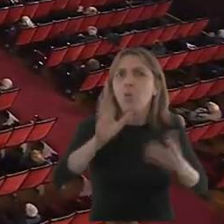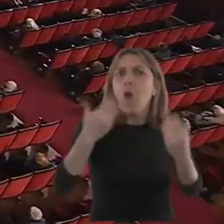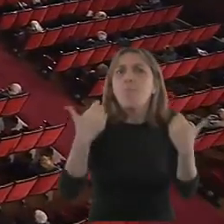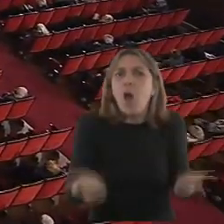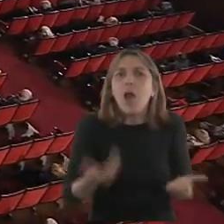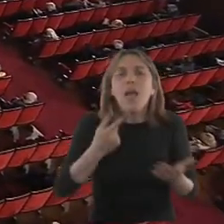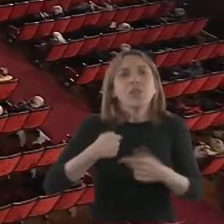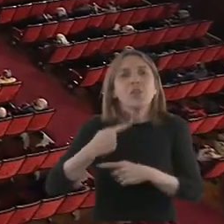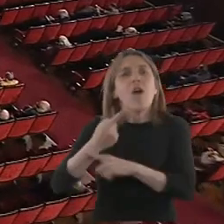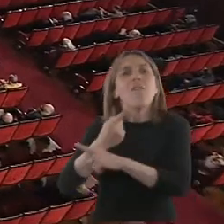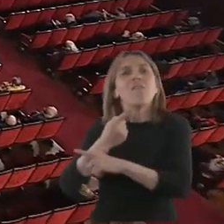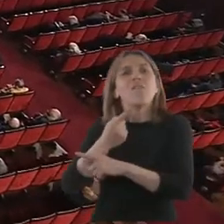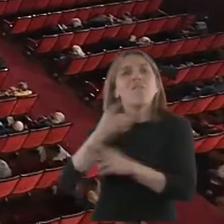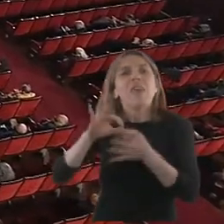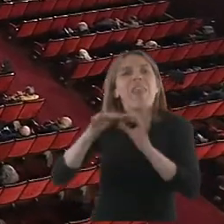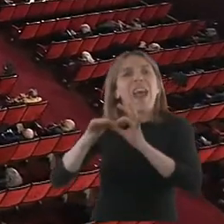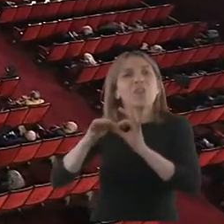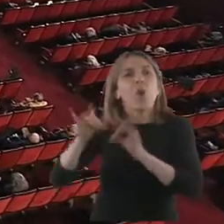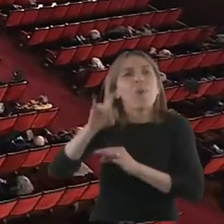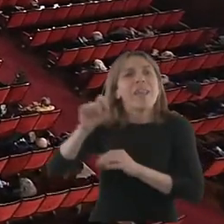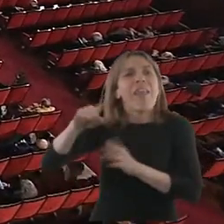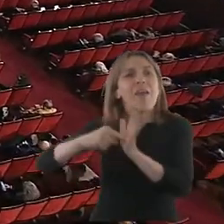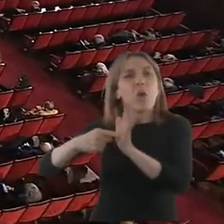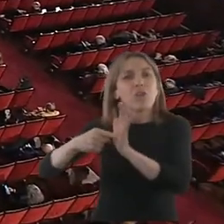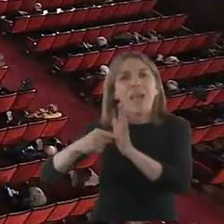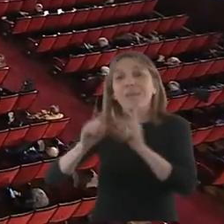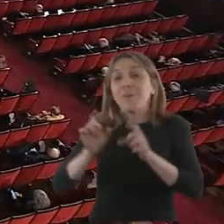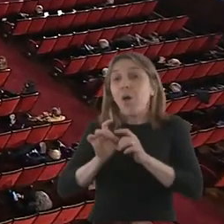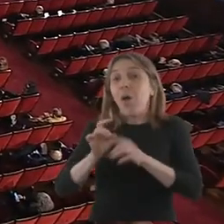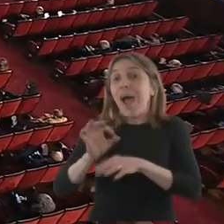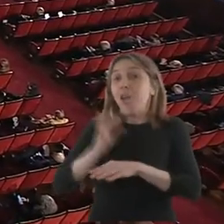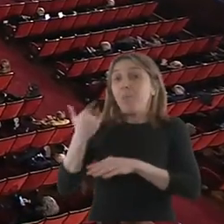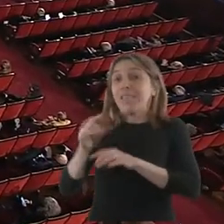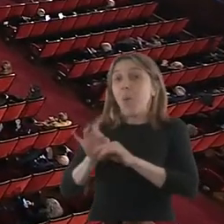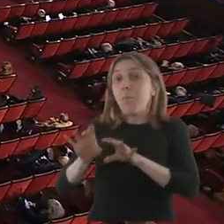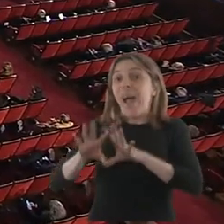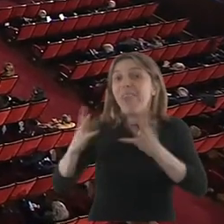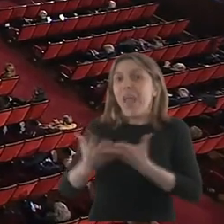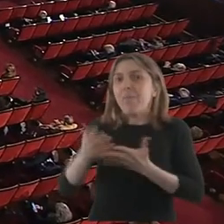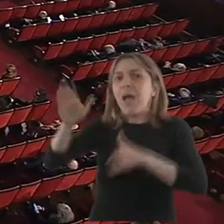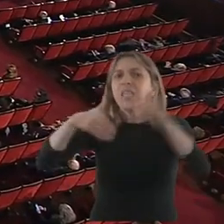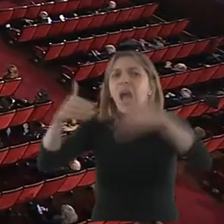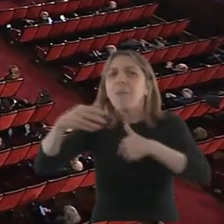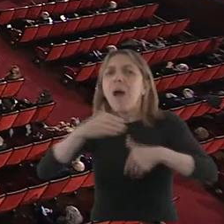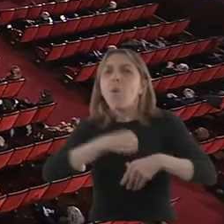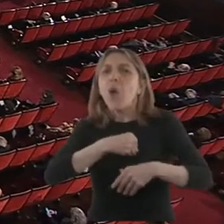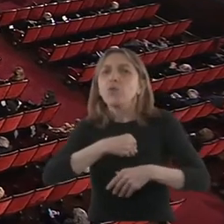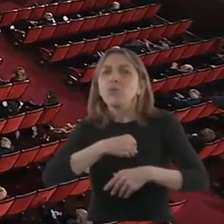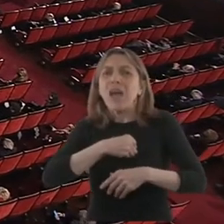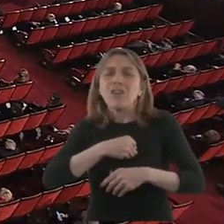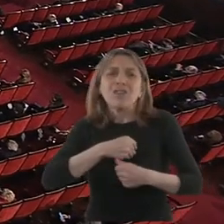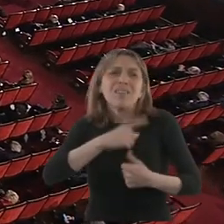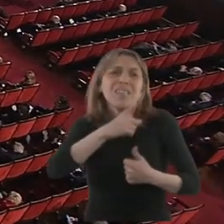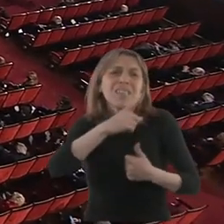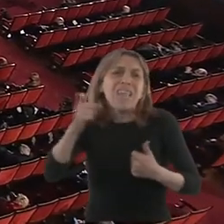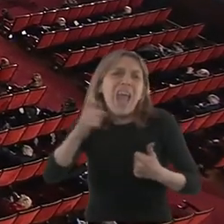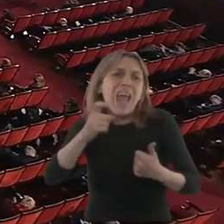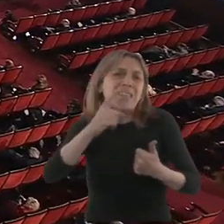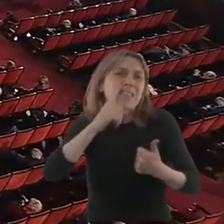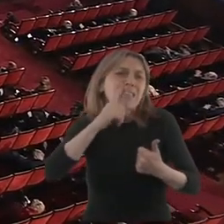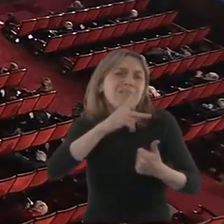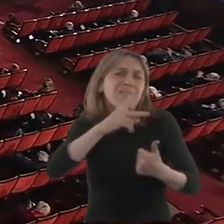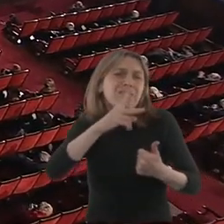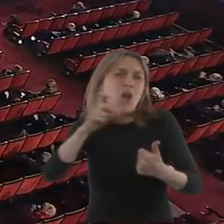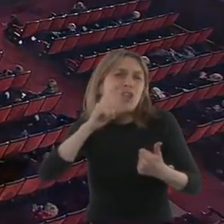Federación Universitaria de Buenos Aires, a principios de pandemia, convocamos un voluntariado, los cientos de miles de chicas y chicos que se